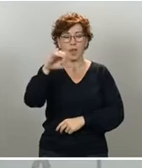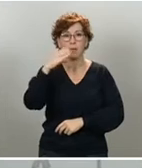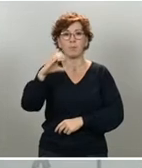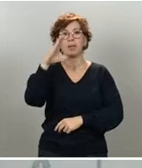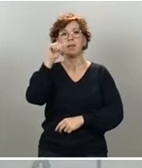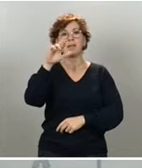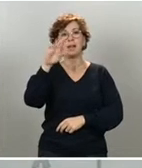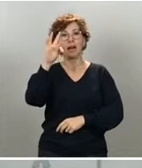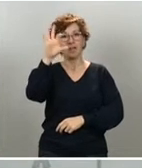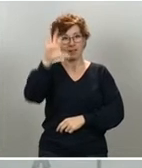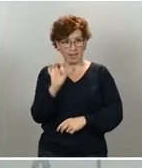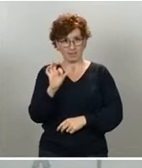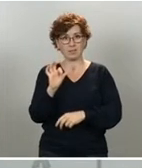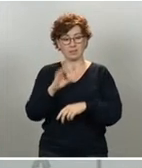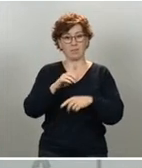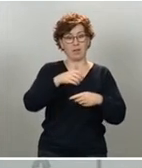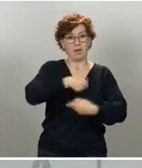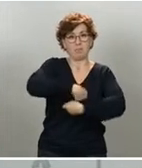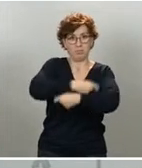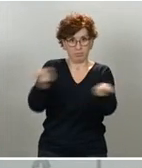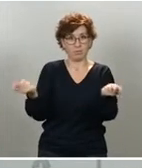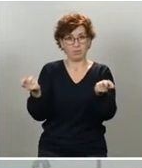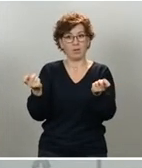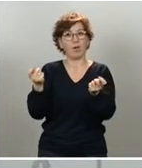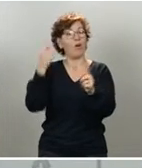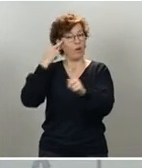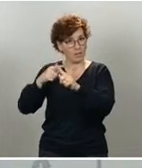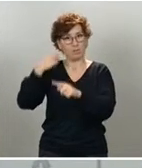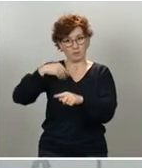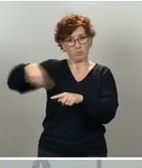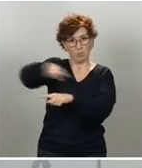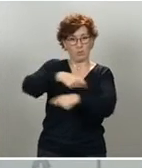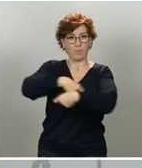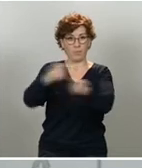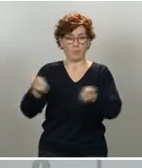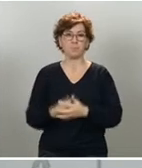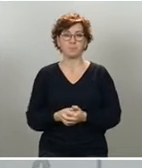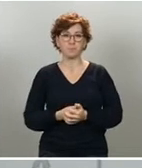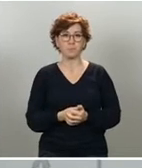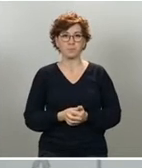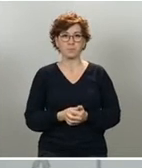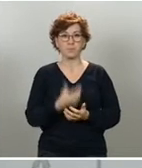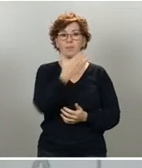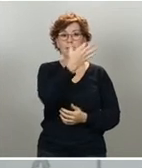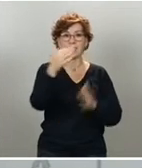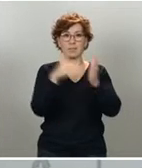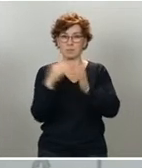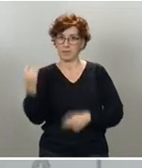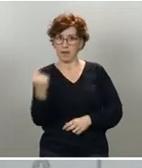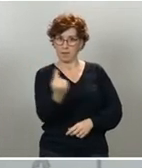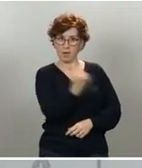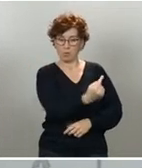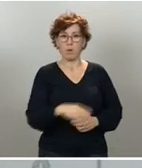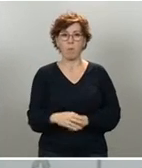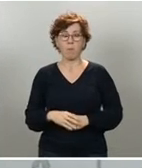con Discapacidad, precisamente para poder repartirlas. 500.000 mascarillas a cada entidad. La fase 0